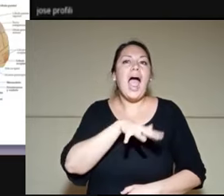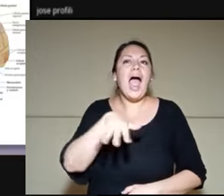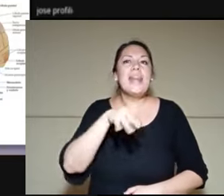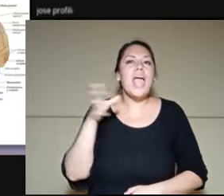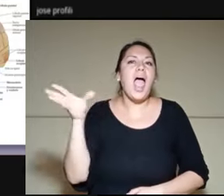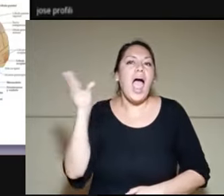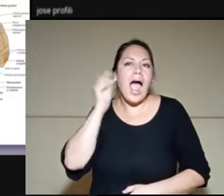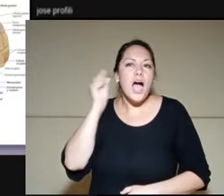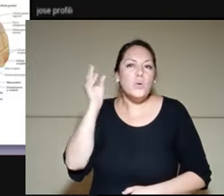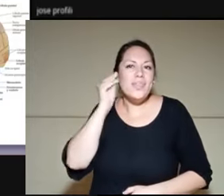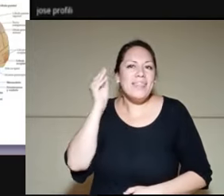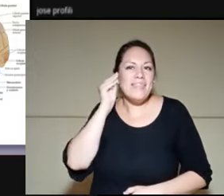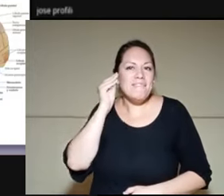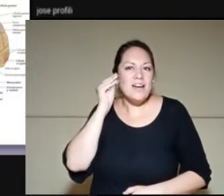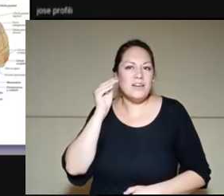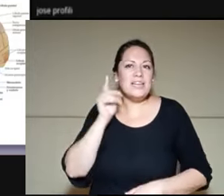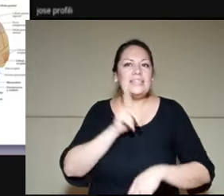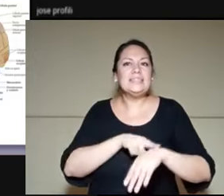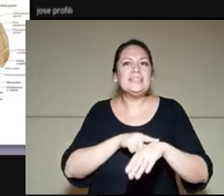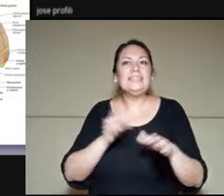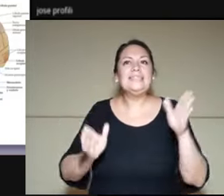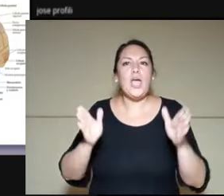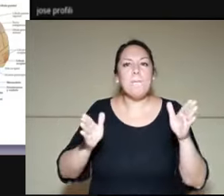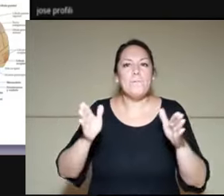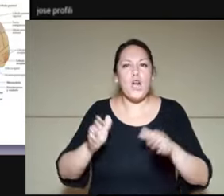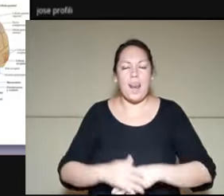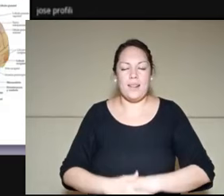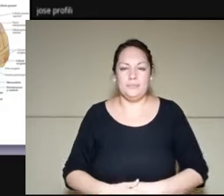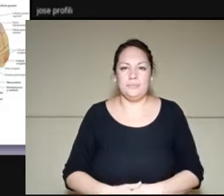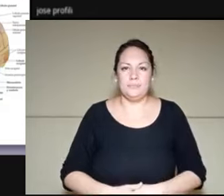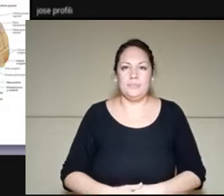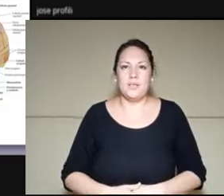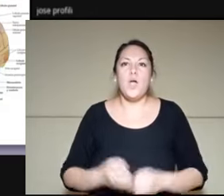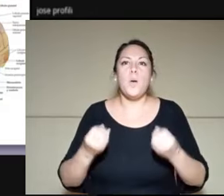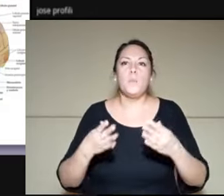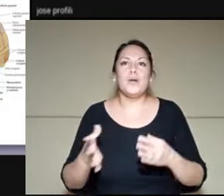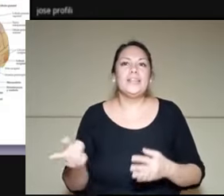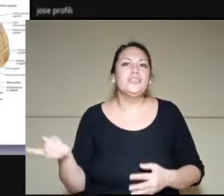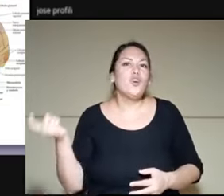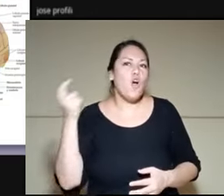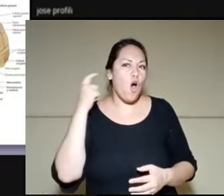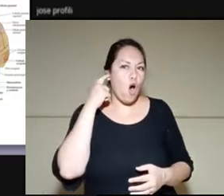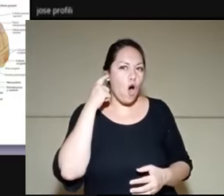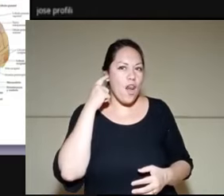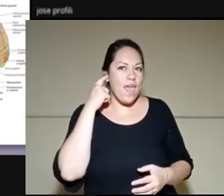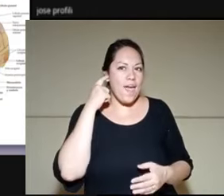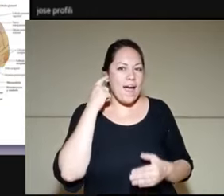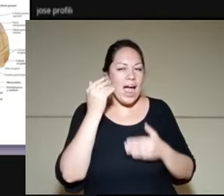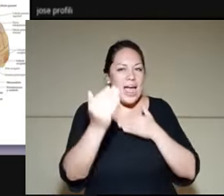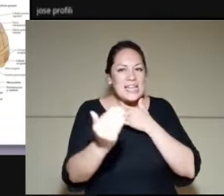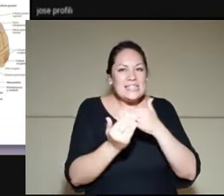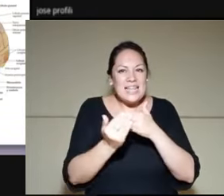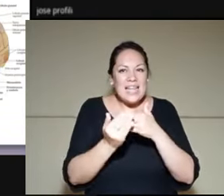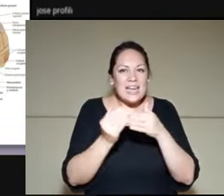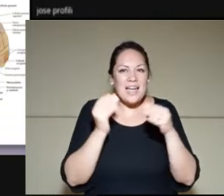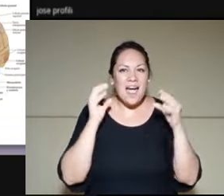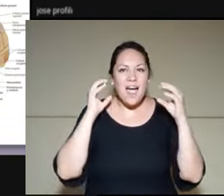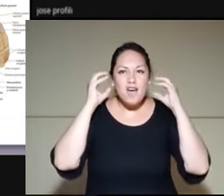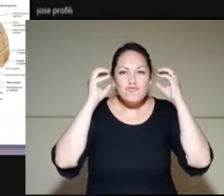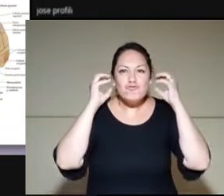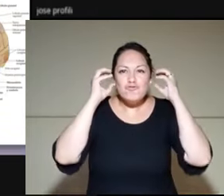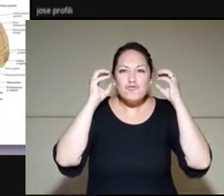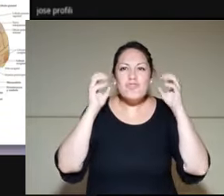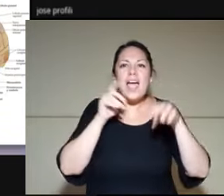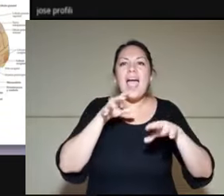área auditiva, el área de la audición. Por eso tenemos las orejas cerca del área